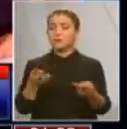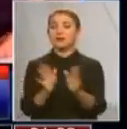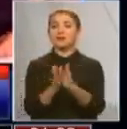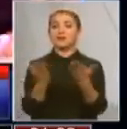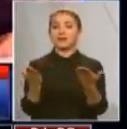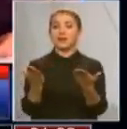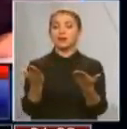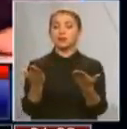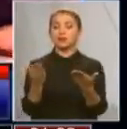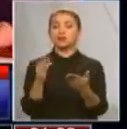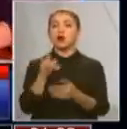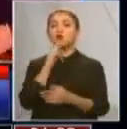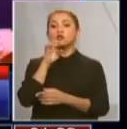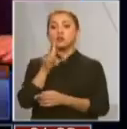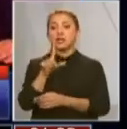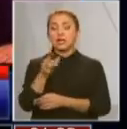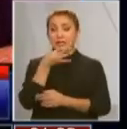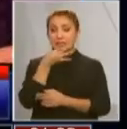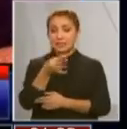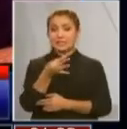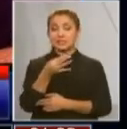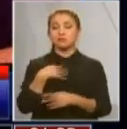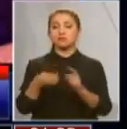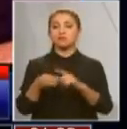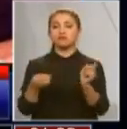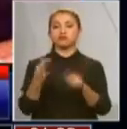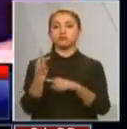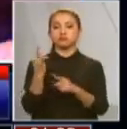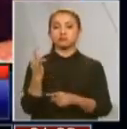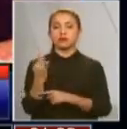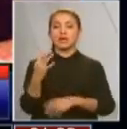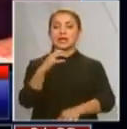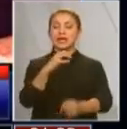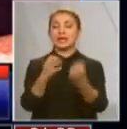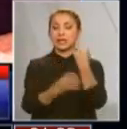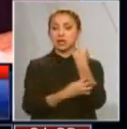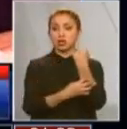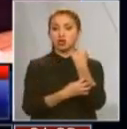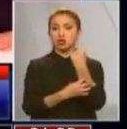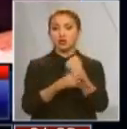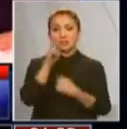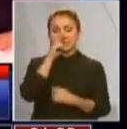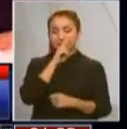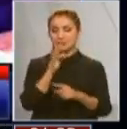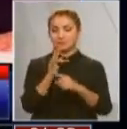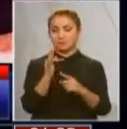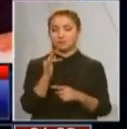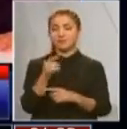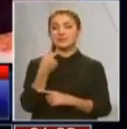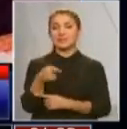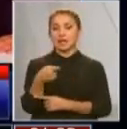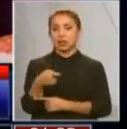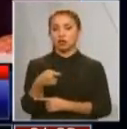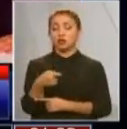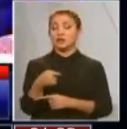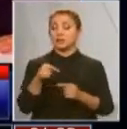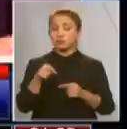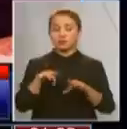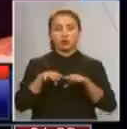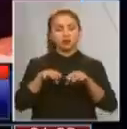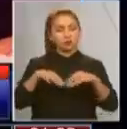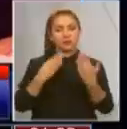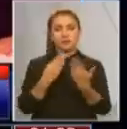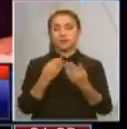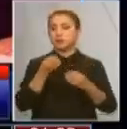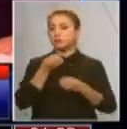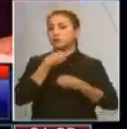La Prensa Austral que me iban a desaforar y que la región iba a quedar sin un senador. Esto estaba absolutamente